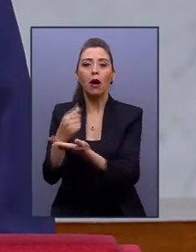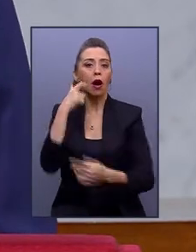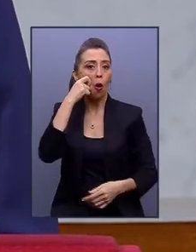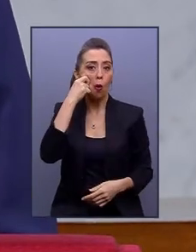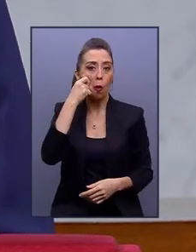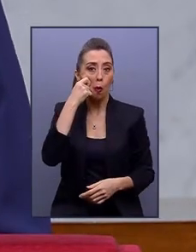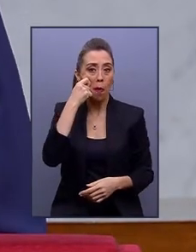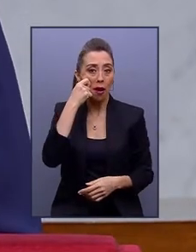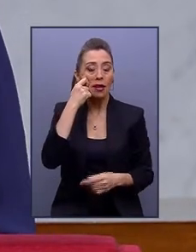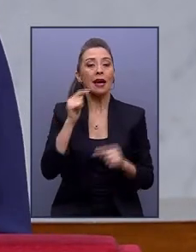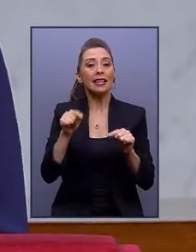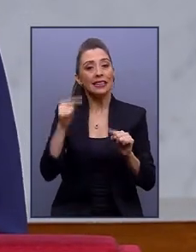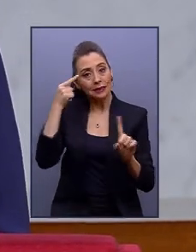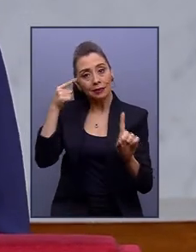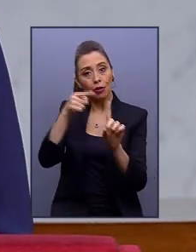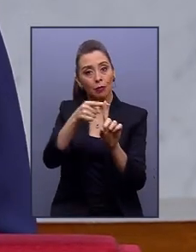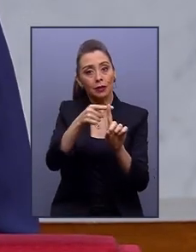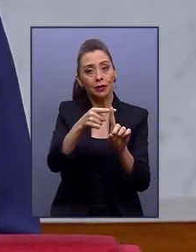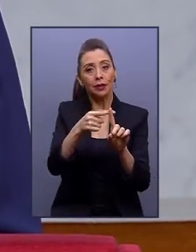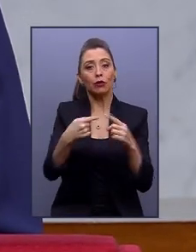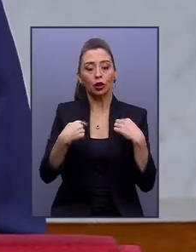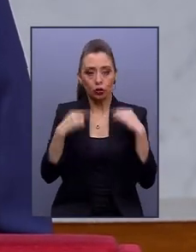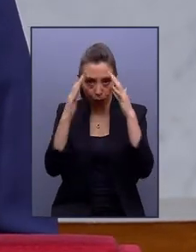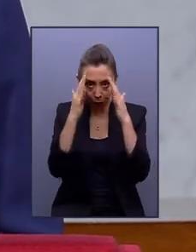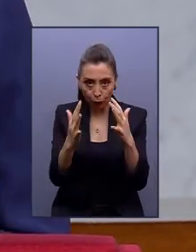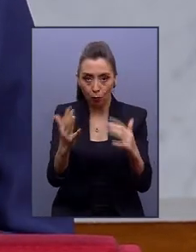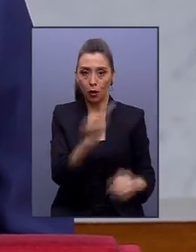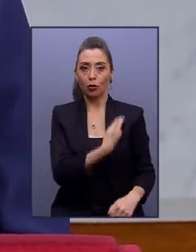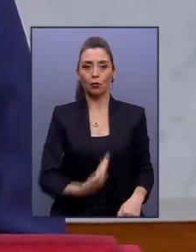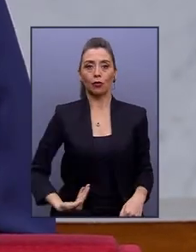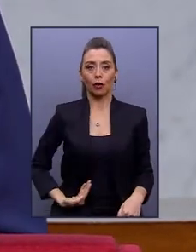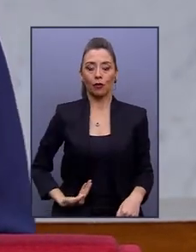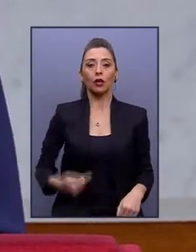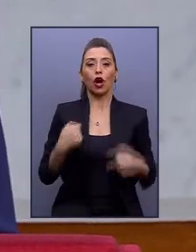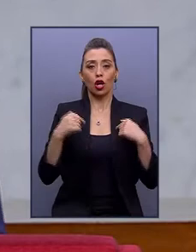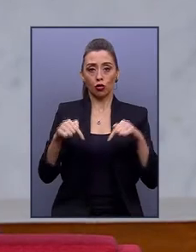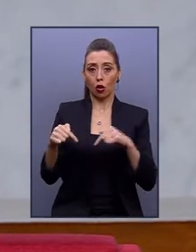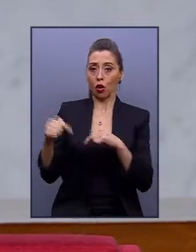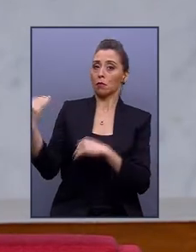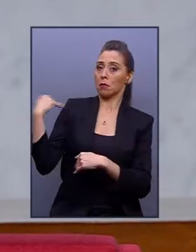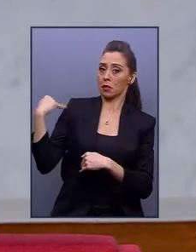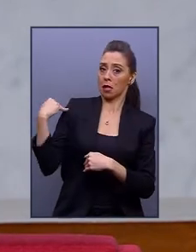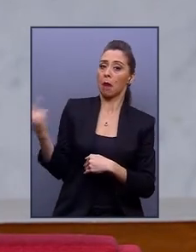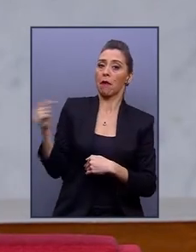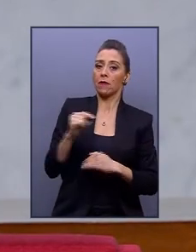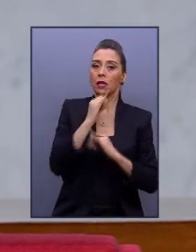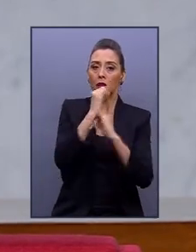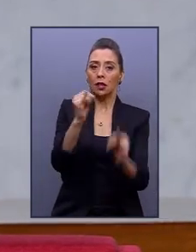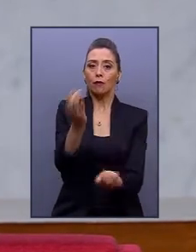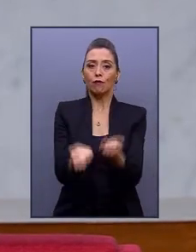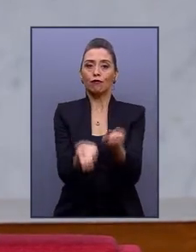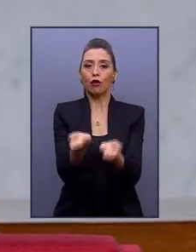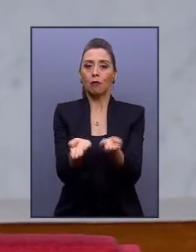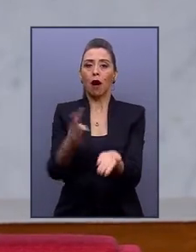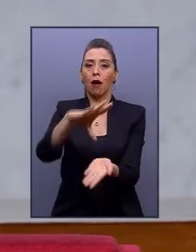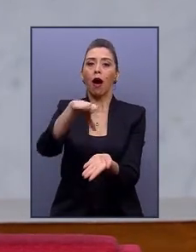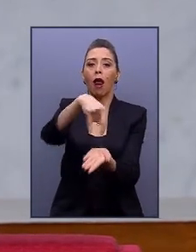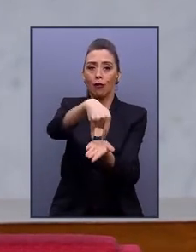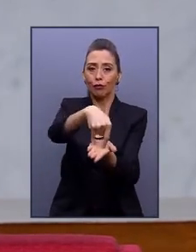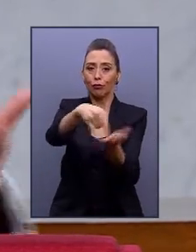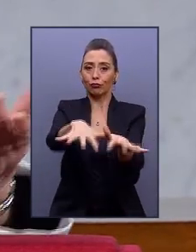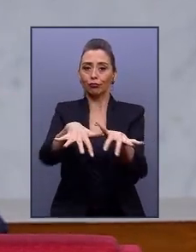humanas. Esa es la tarea a la que me he entregado como gobernante y por la cual estoy llamada a rendir hoy cuentas ante este Congreso pleno, ante